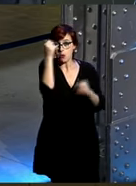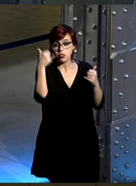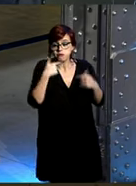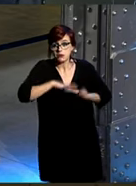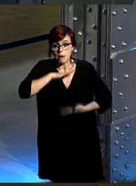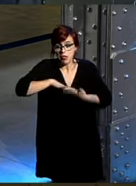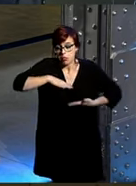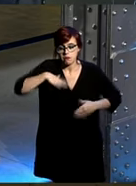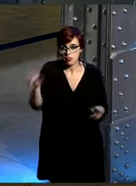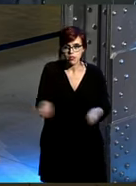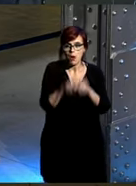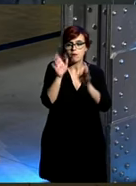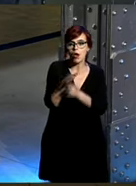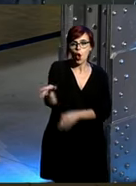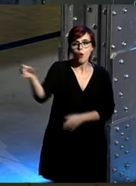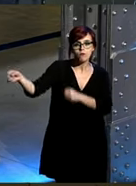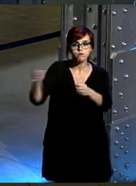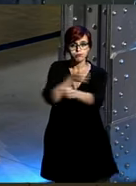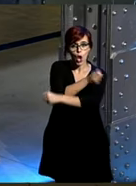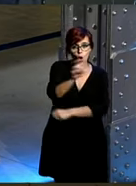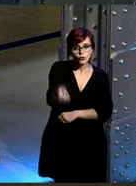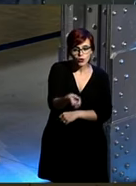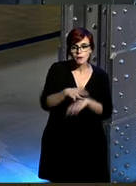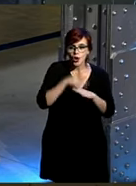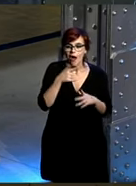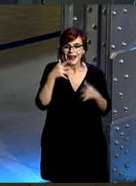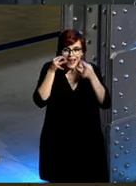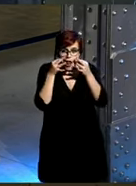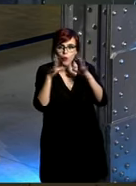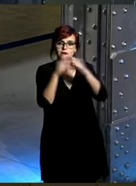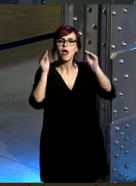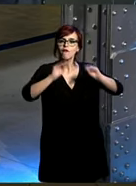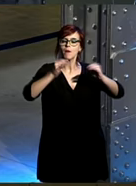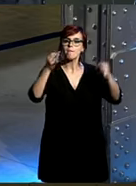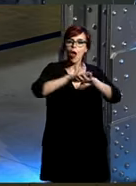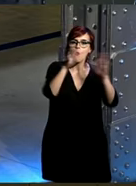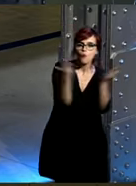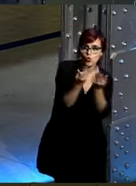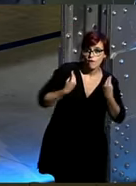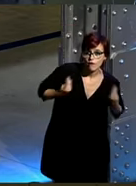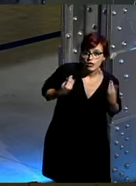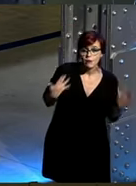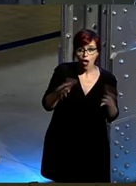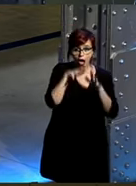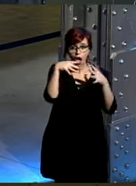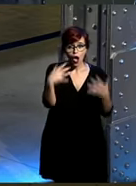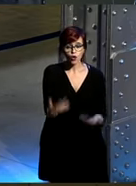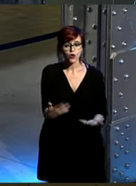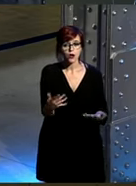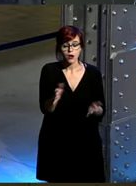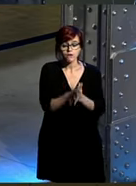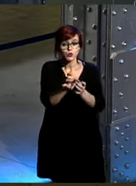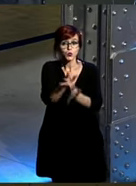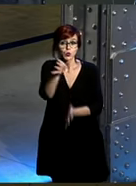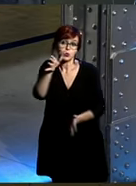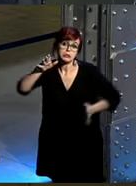toda tu capacidad crítica, etcétera, o forma para vivir en el mundo, ¿no? Pero es que hoy en día, como por fortuna